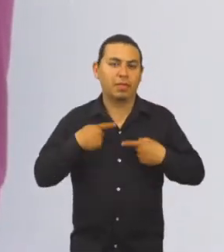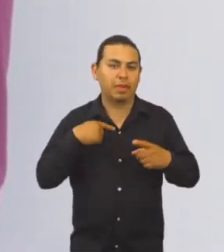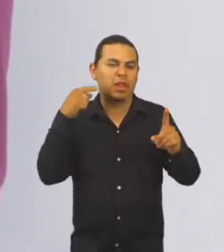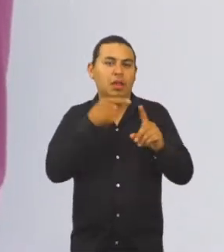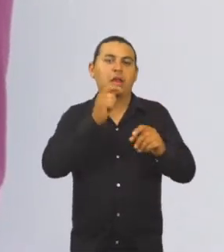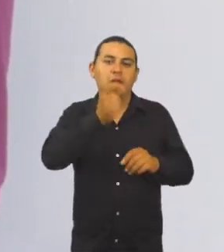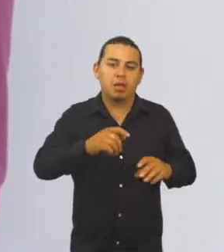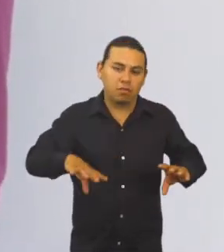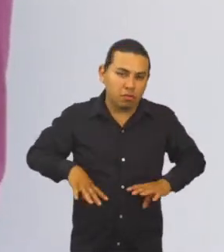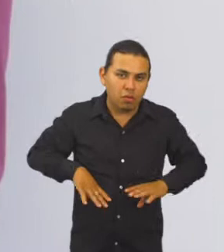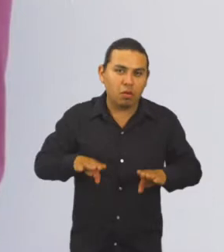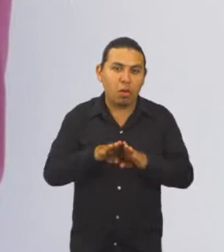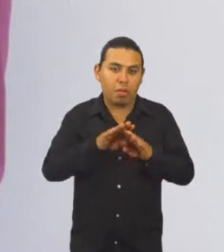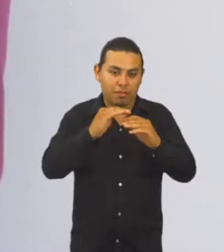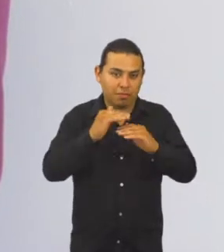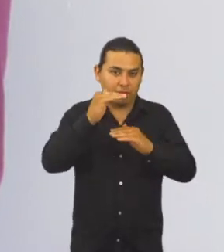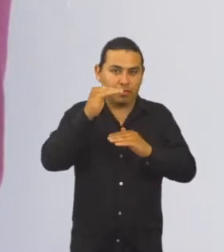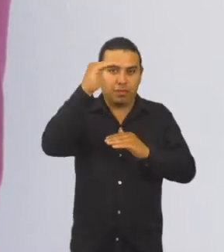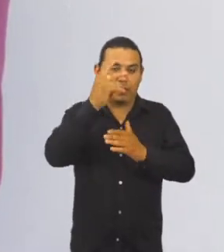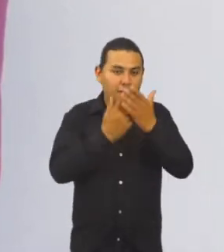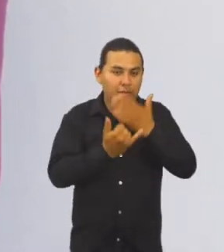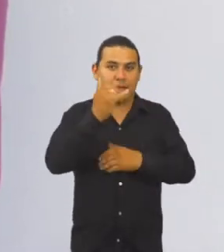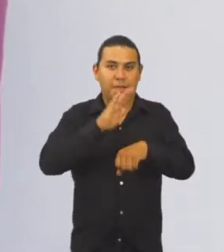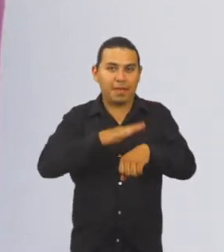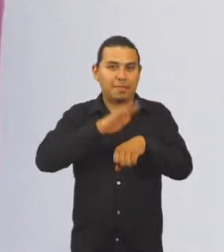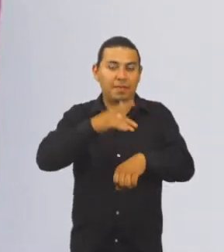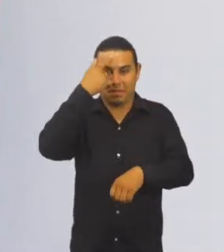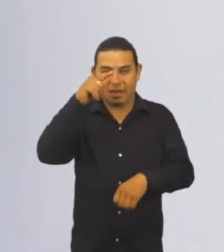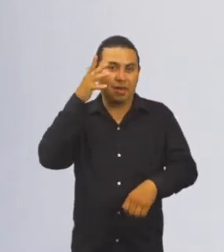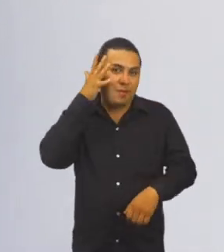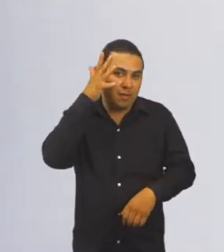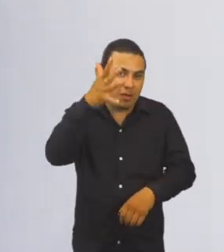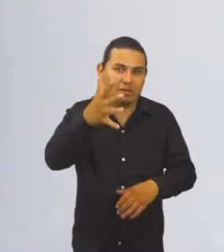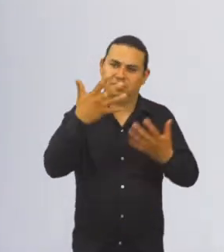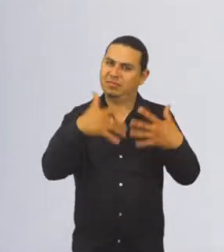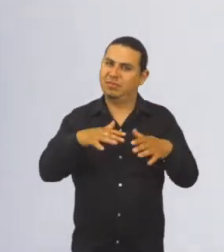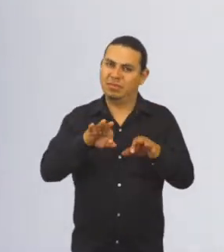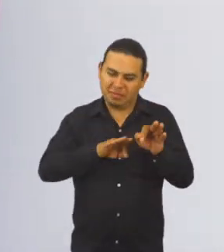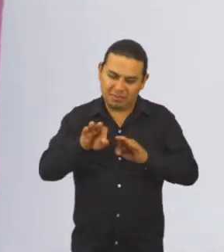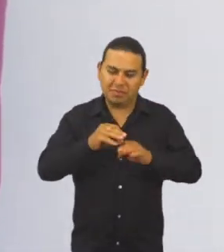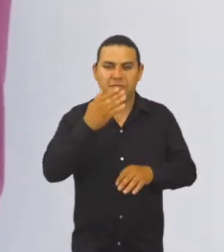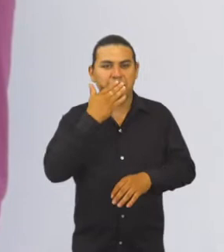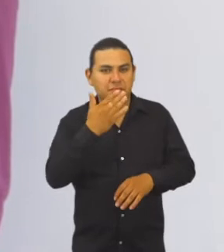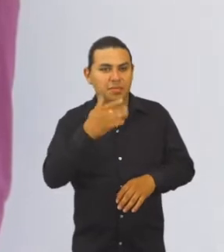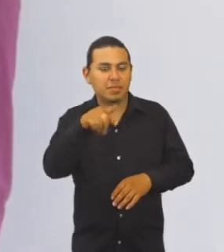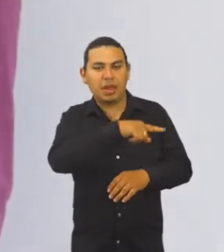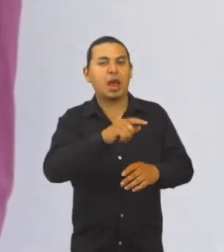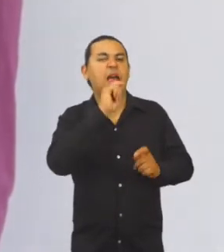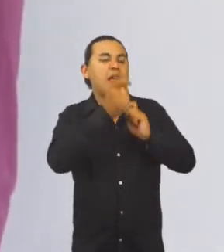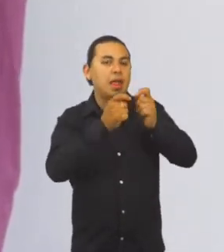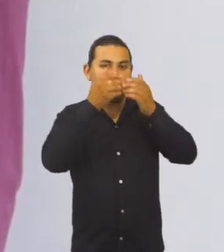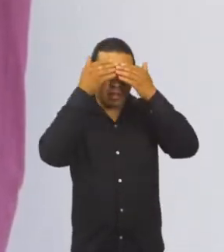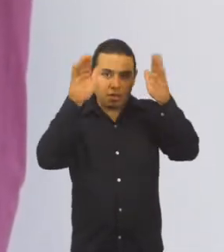una relación de carácter autogestivo. ¿Qué quiere decir esto? Que estos vínculos, los jóvenes que participan en este tipo de coloquios, saliendo de